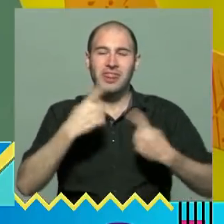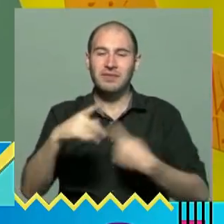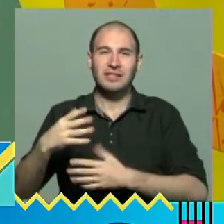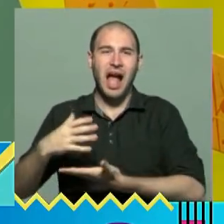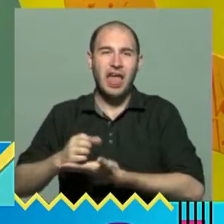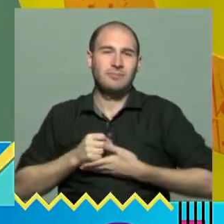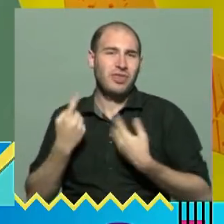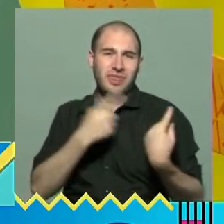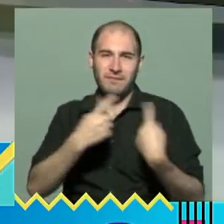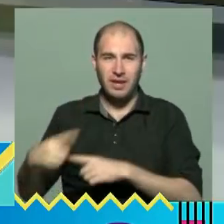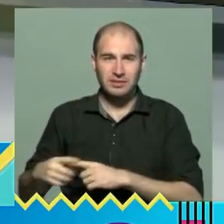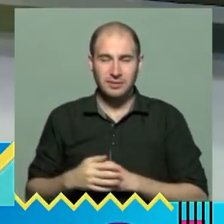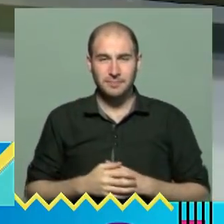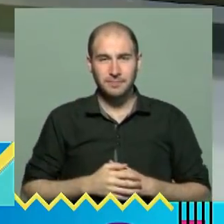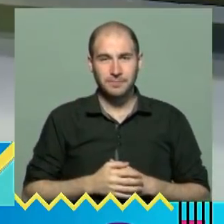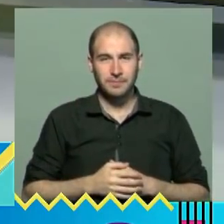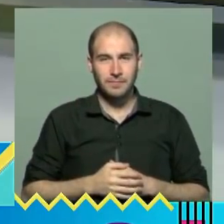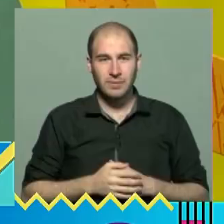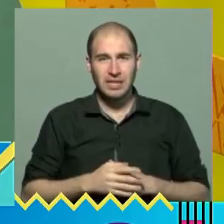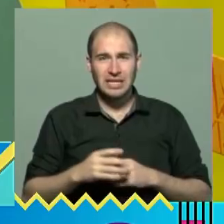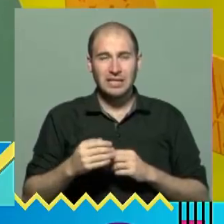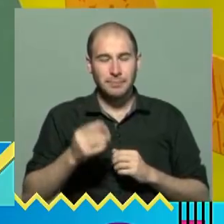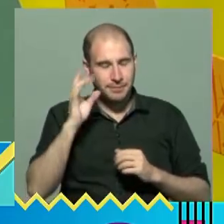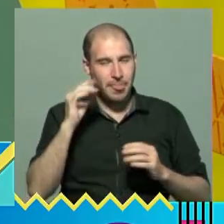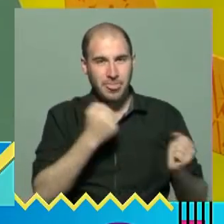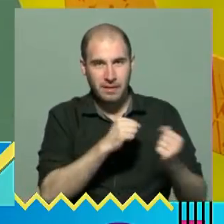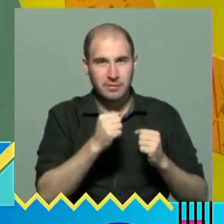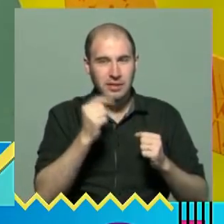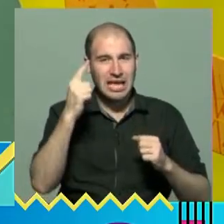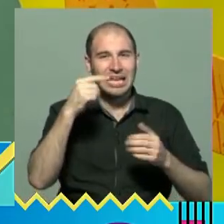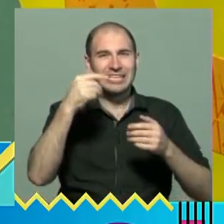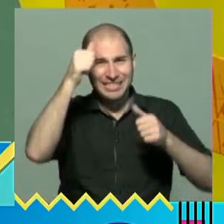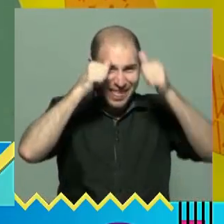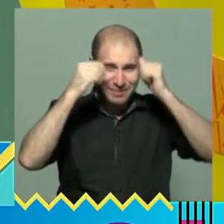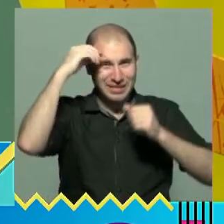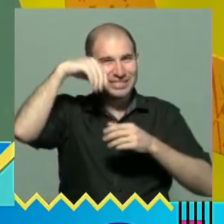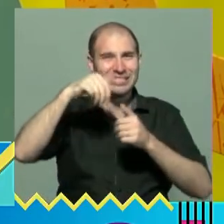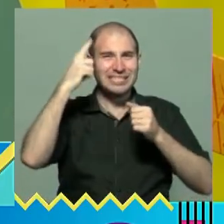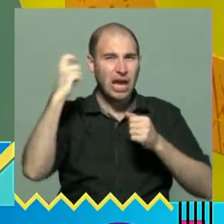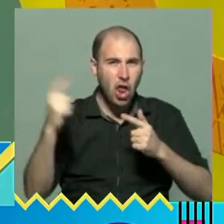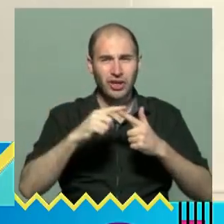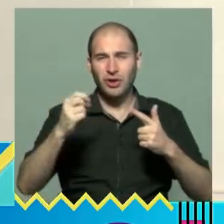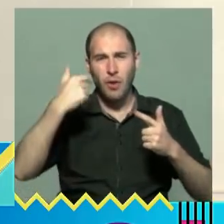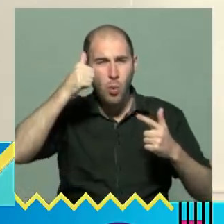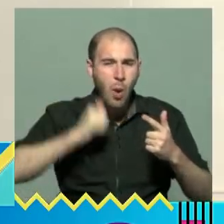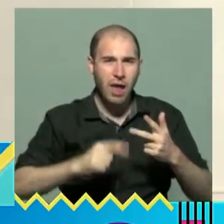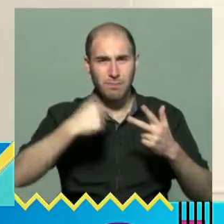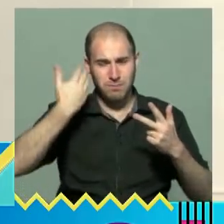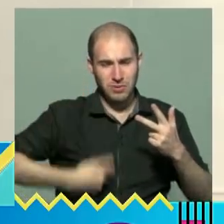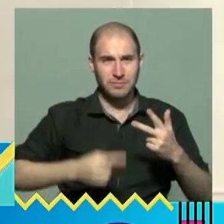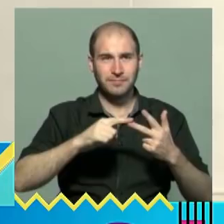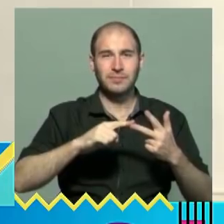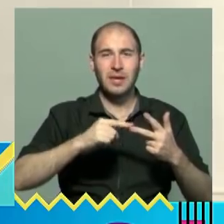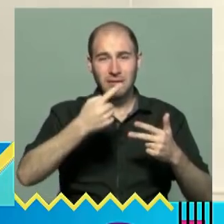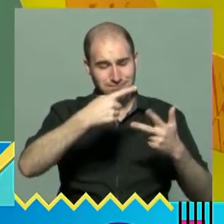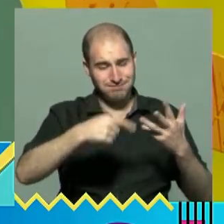en adopción. Hay hay daños psicológicos, hay daños físicos, y